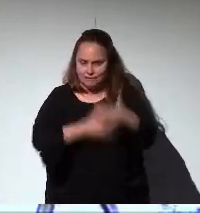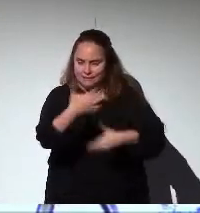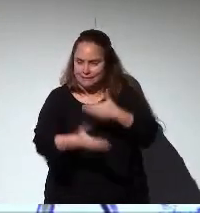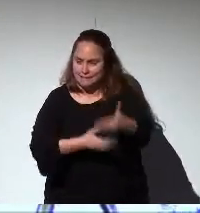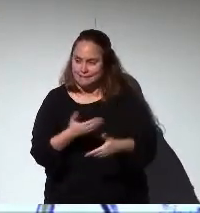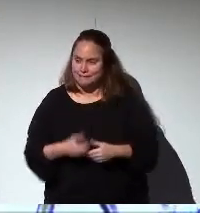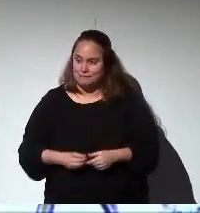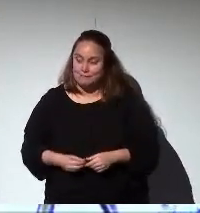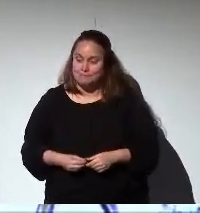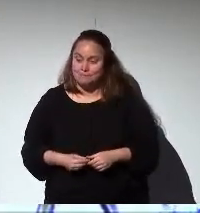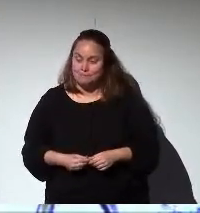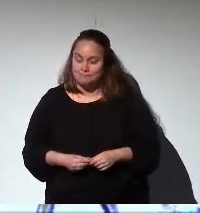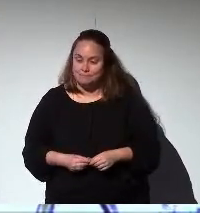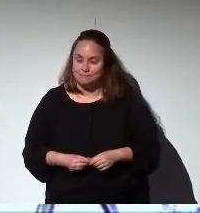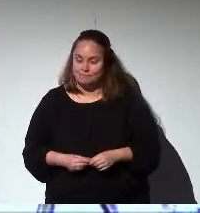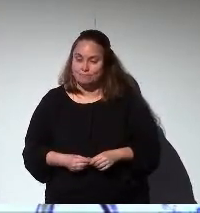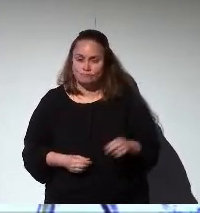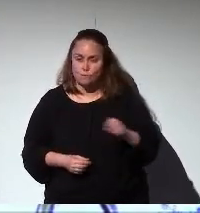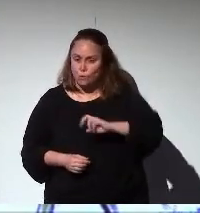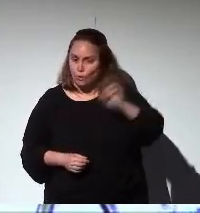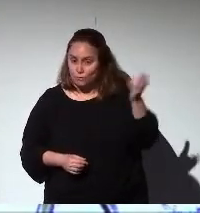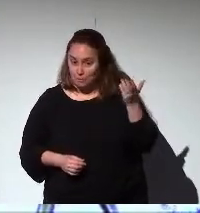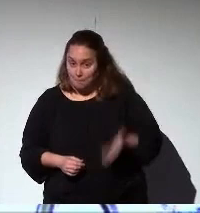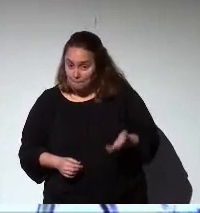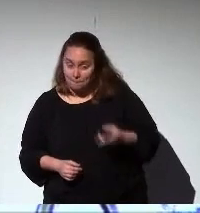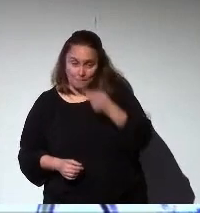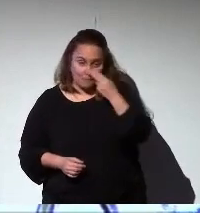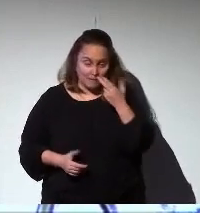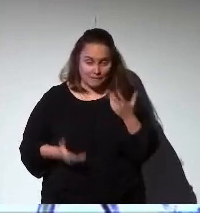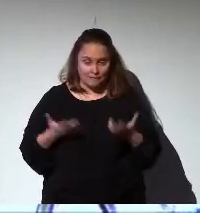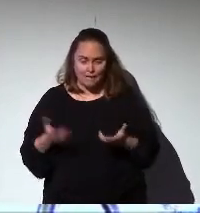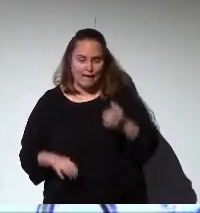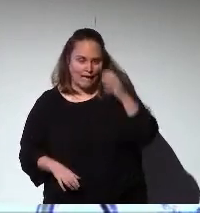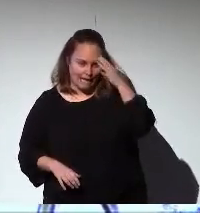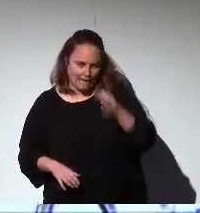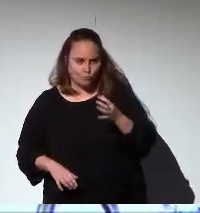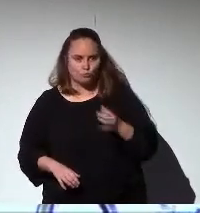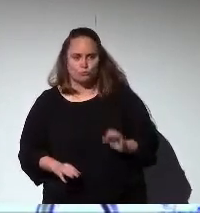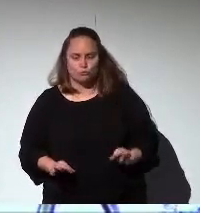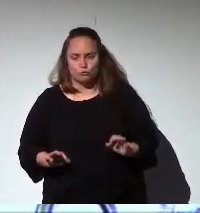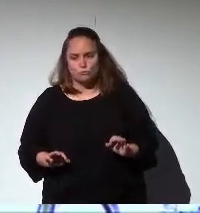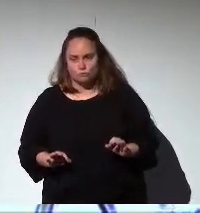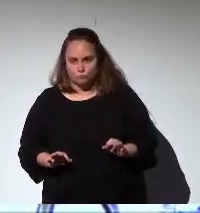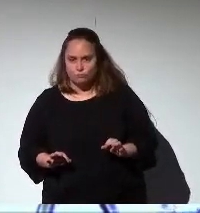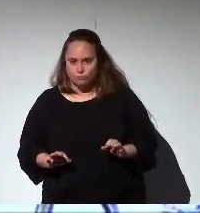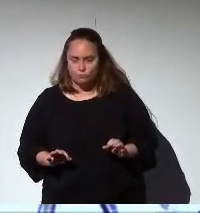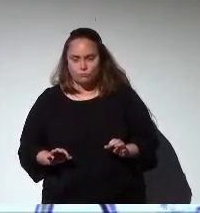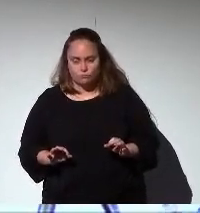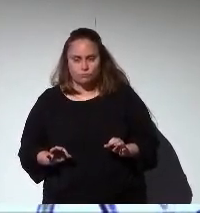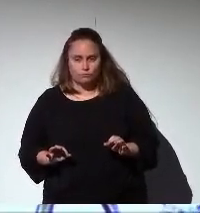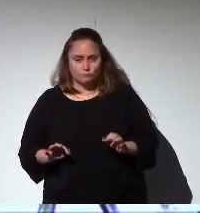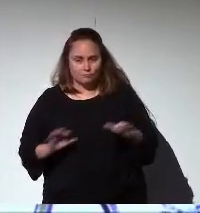Pero también, como segundo aspecto interesante que creemos que tiene un papel relevante en lo que es